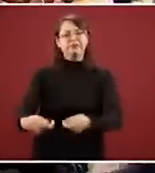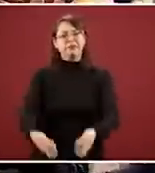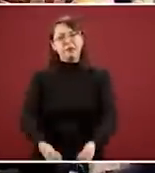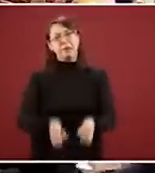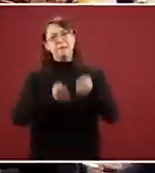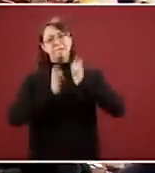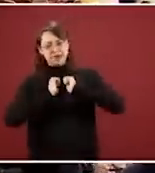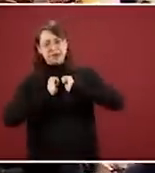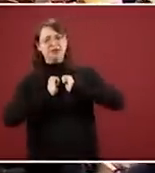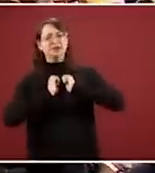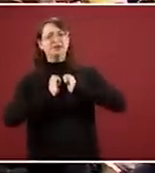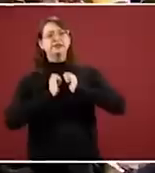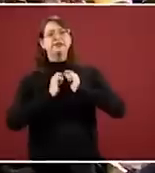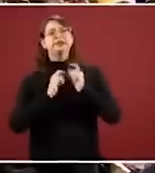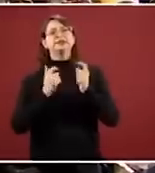y se